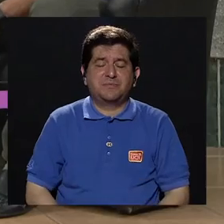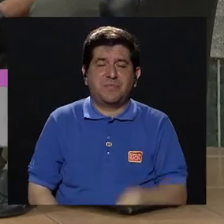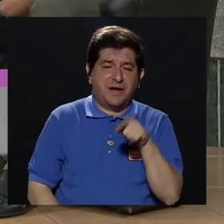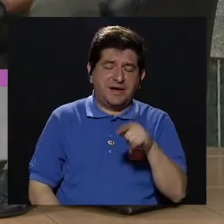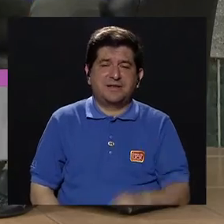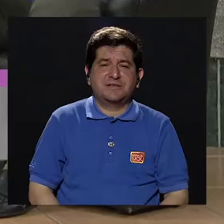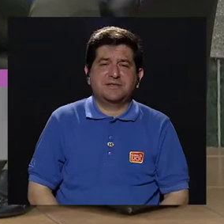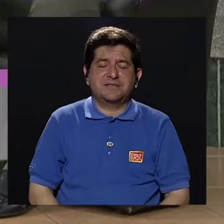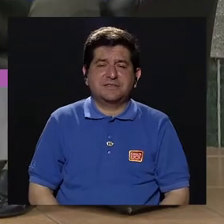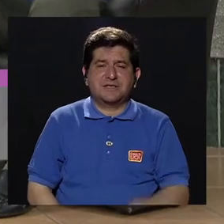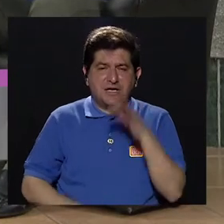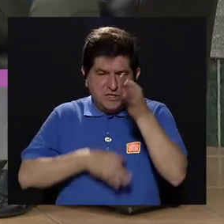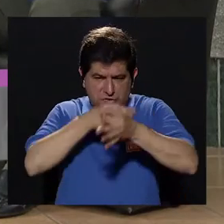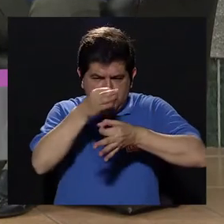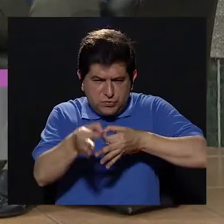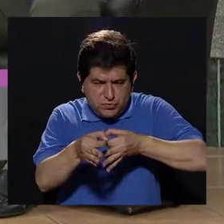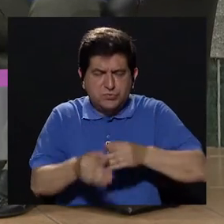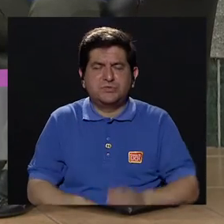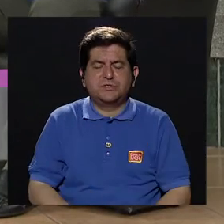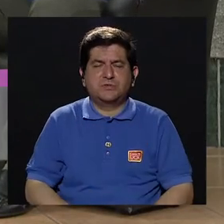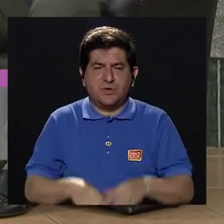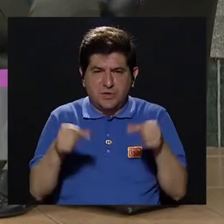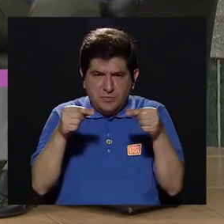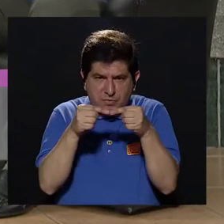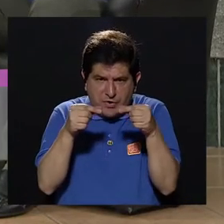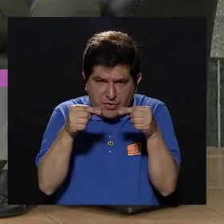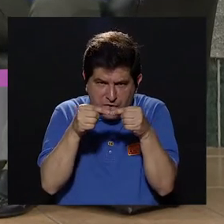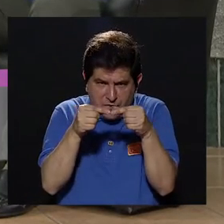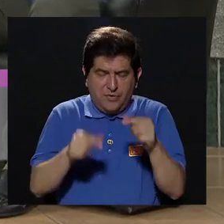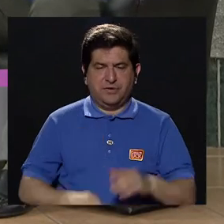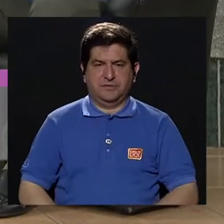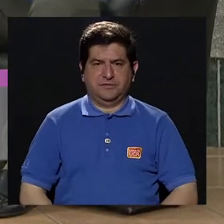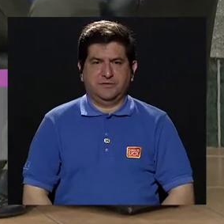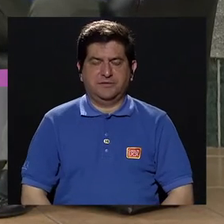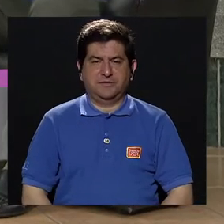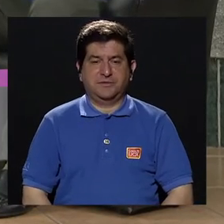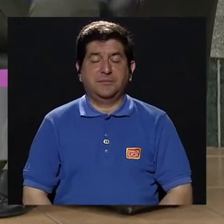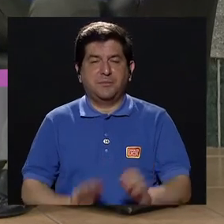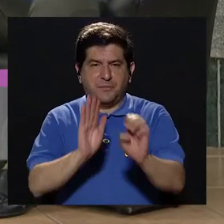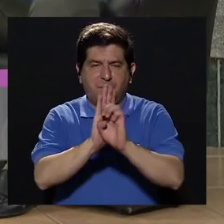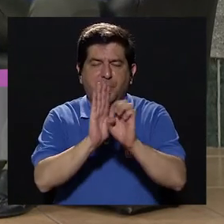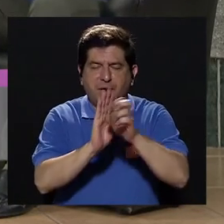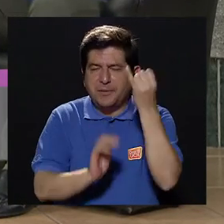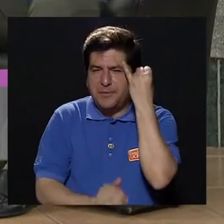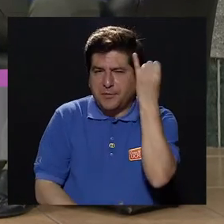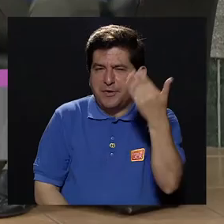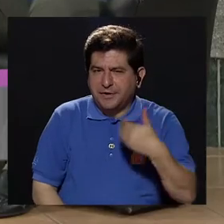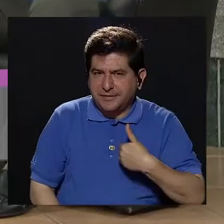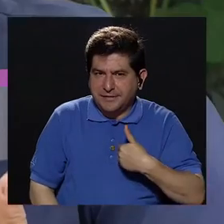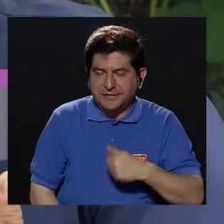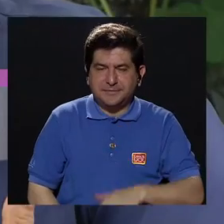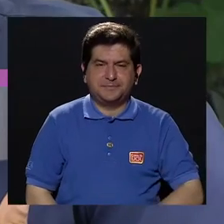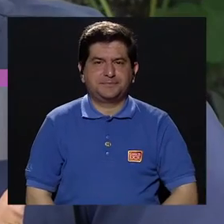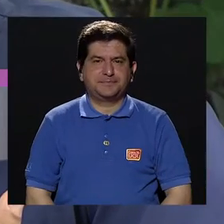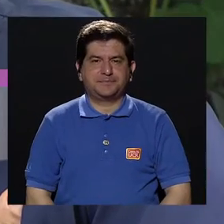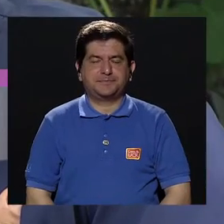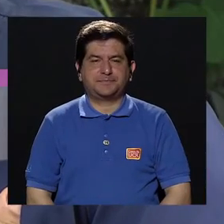venas, arterias, de la vena safena, y hacen pues pedacitos, puentes ahí, para que ilustremos el asunto,